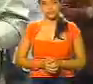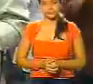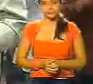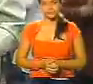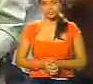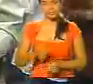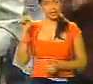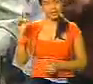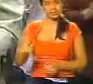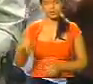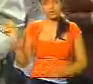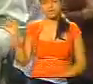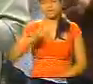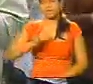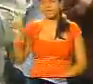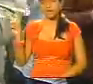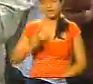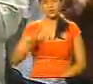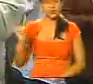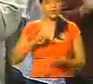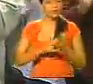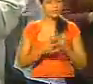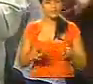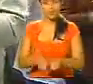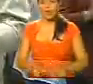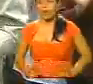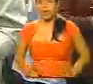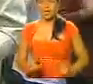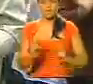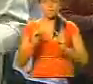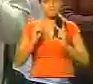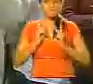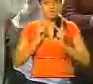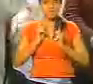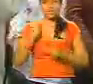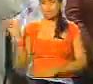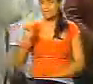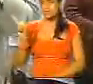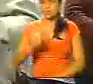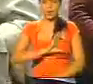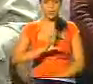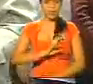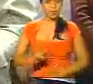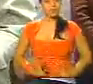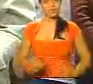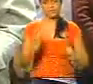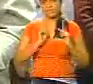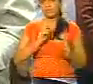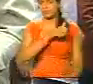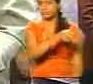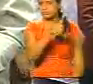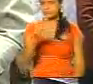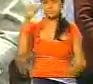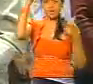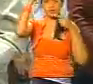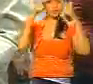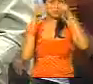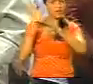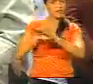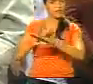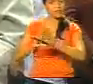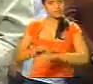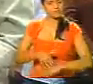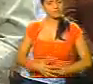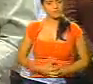tu patria, que es tu vida. Nuestra patria, que es nuestra vida, comandante presidente Hugo Chávez.